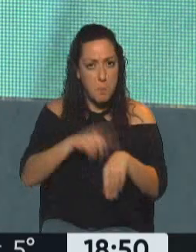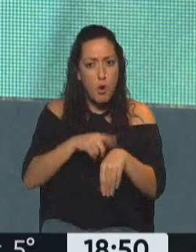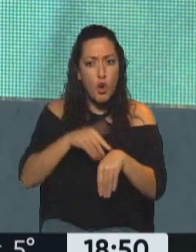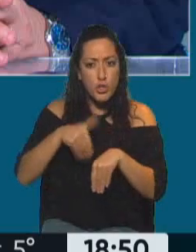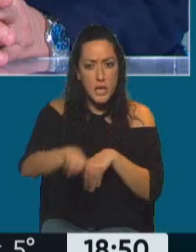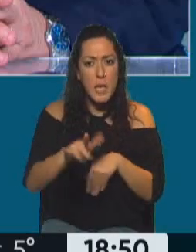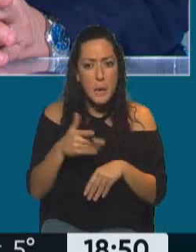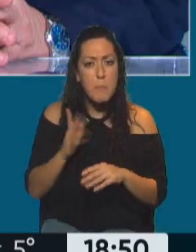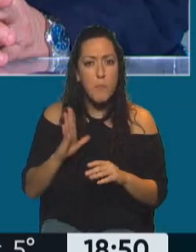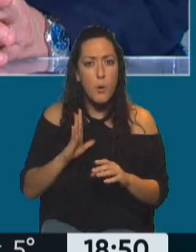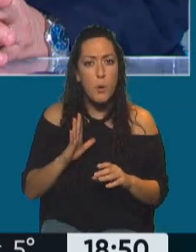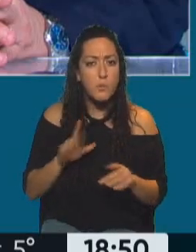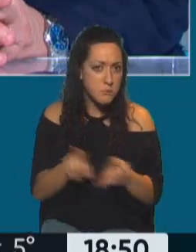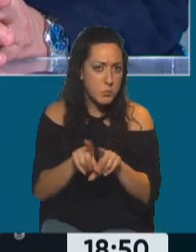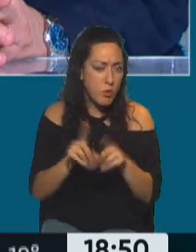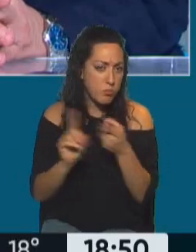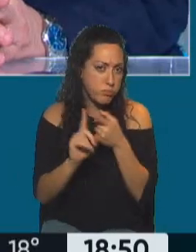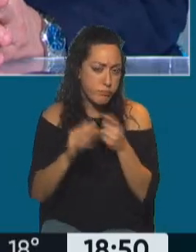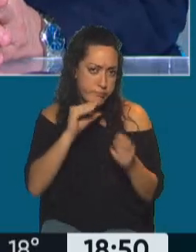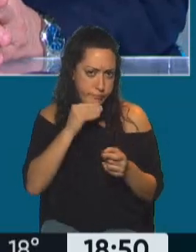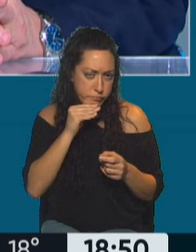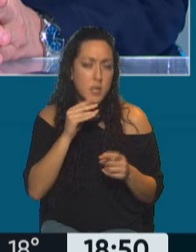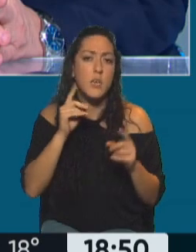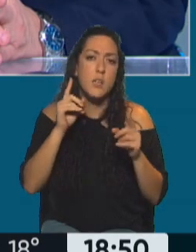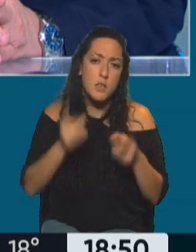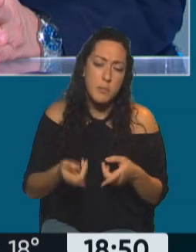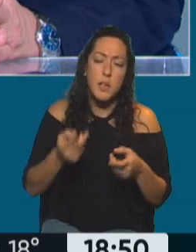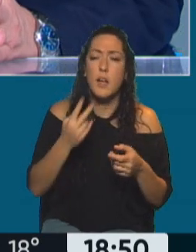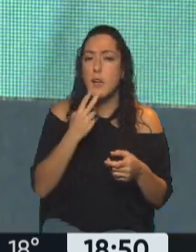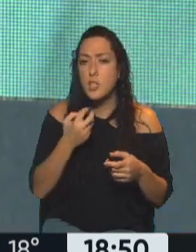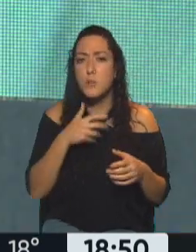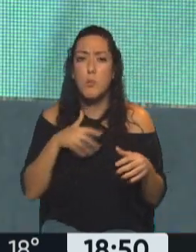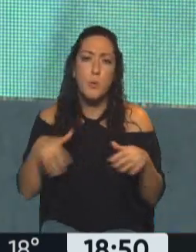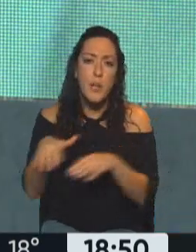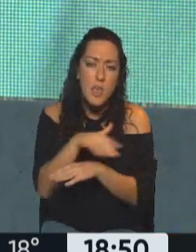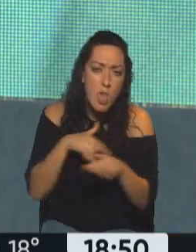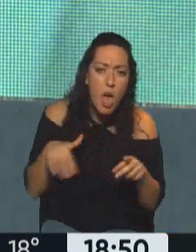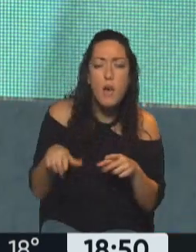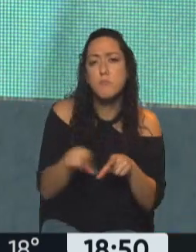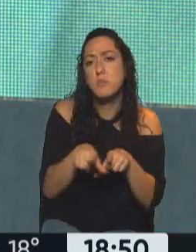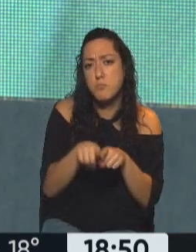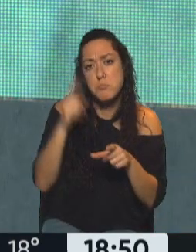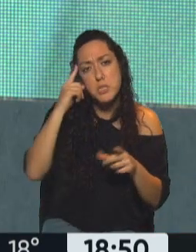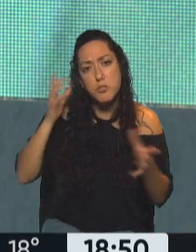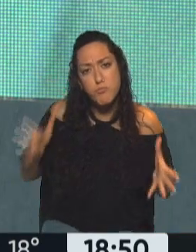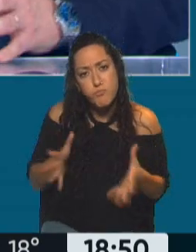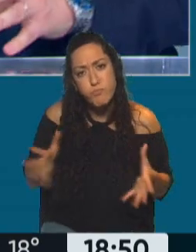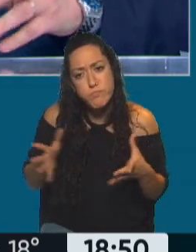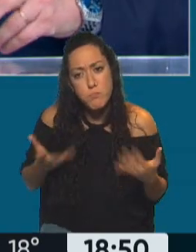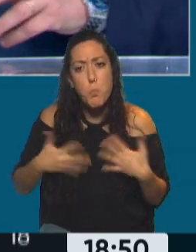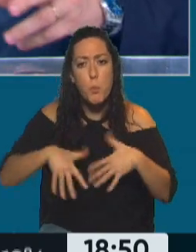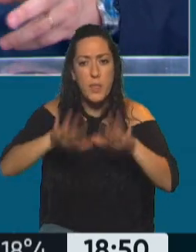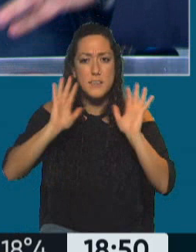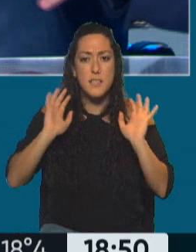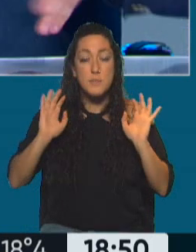incluso tienen que ver con masa más allá de electromovilidad etcétera que son los que pueden llegar a empujar un paso más no y de